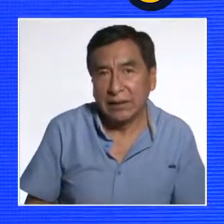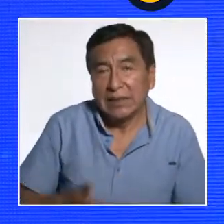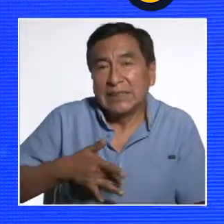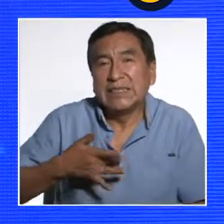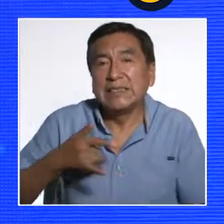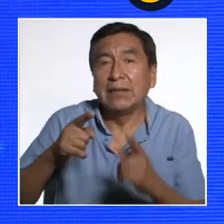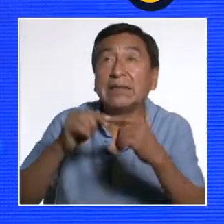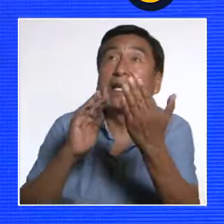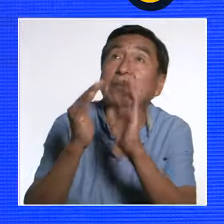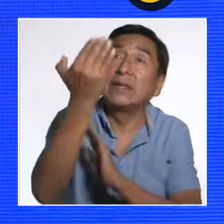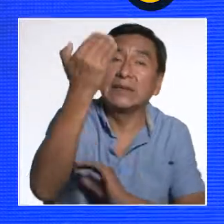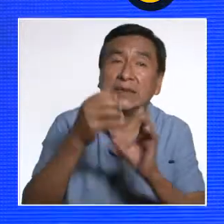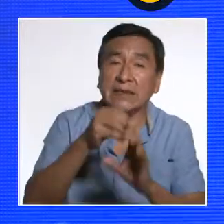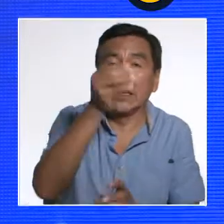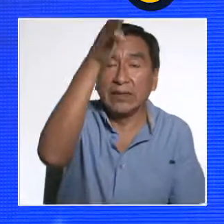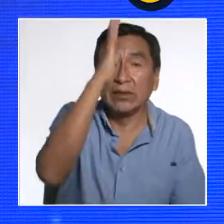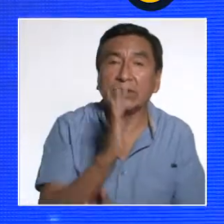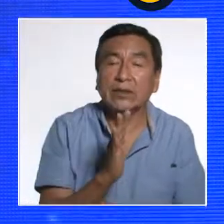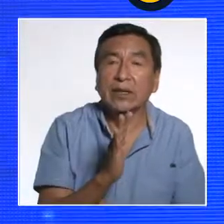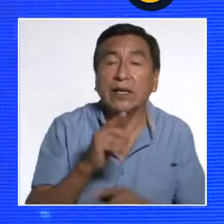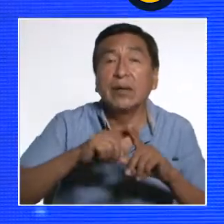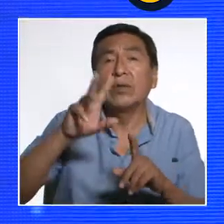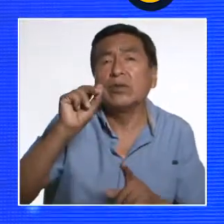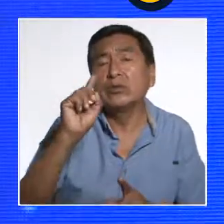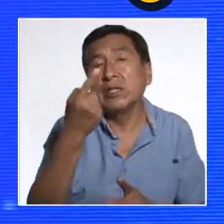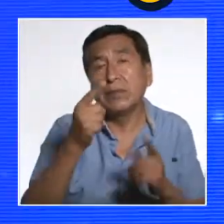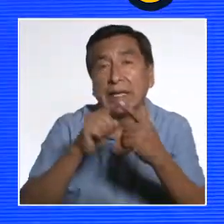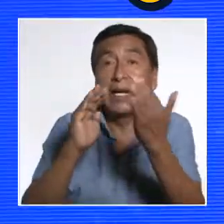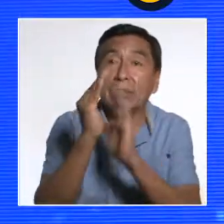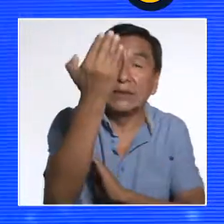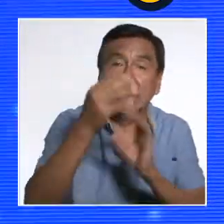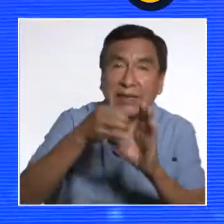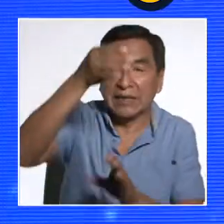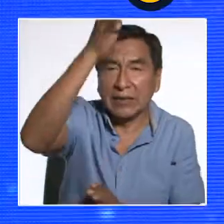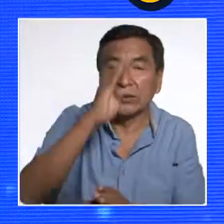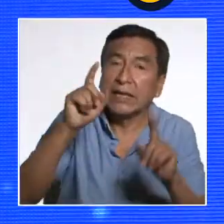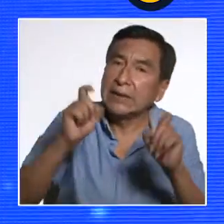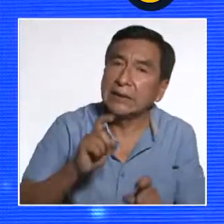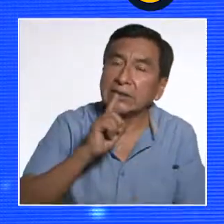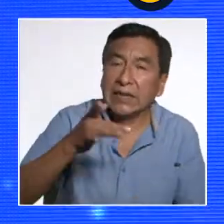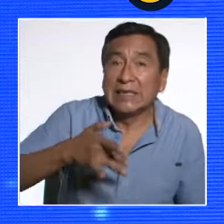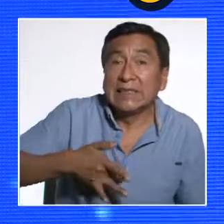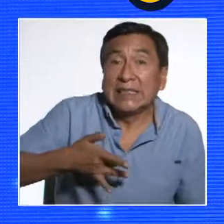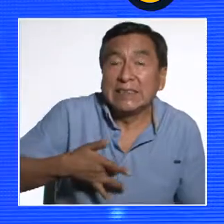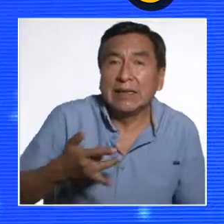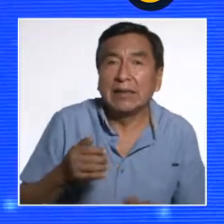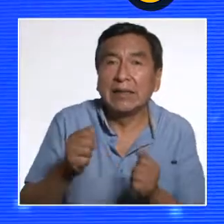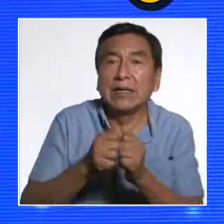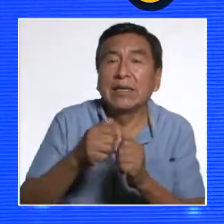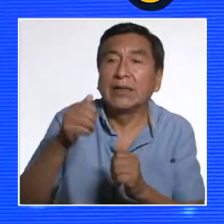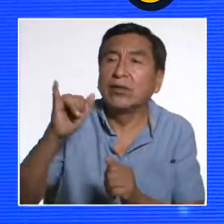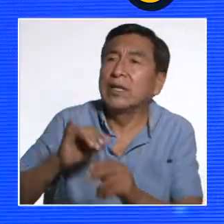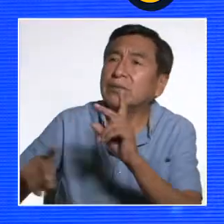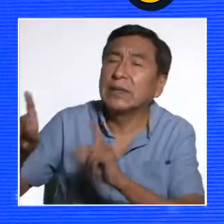sensibles a la presencia de Dios, pero no solo a la presencia de Dios, necesito ser sensible